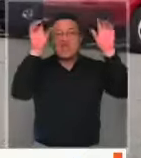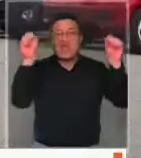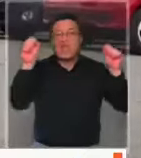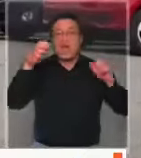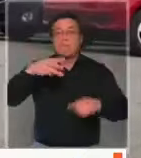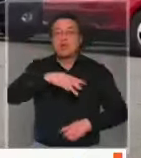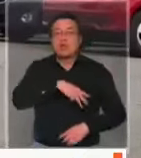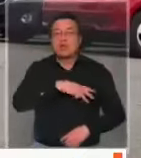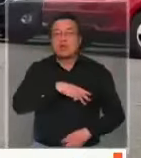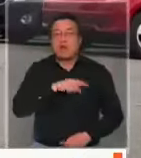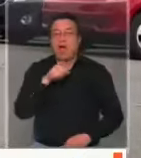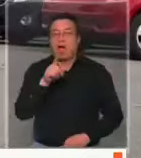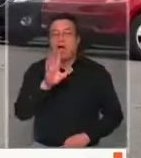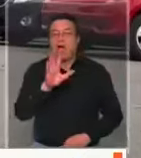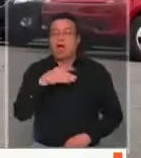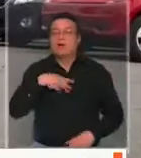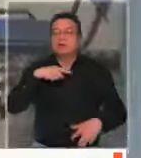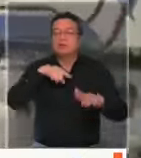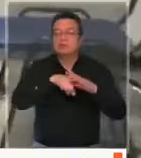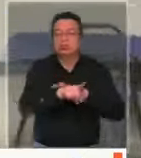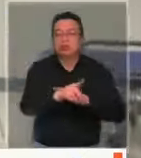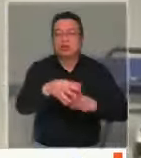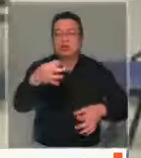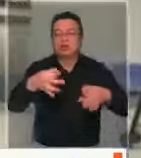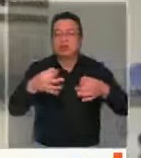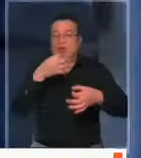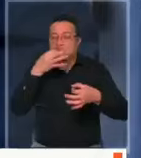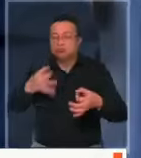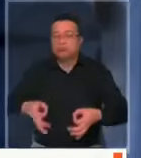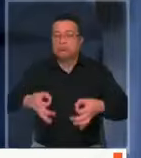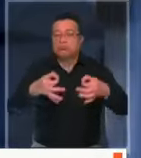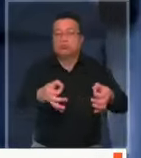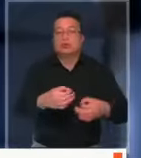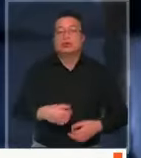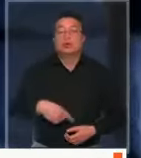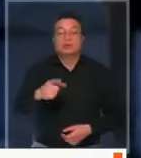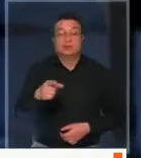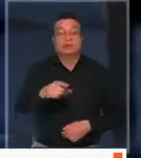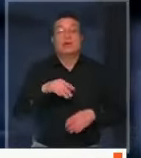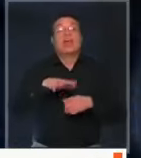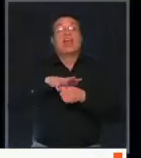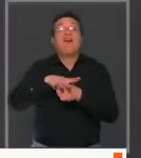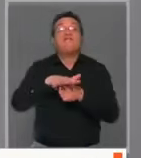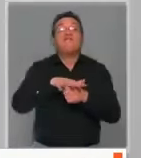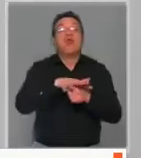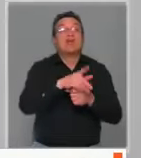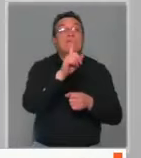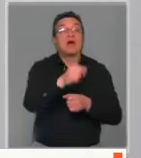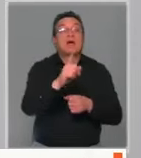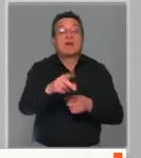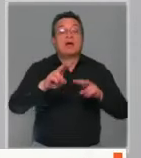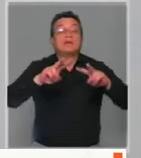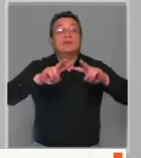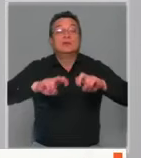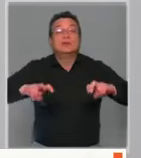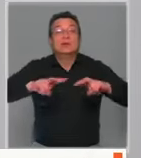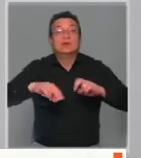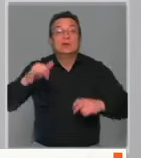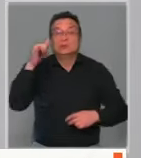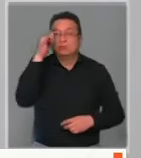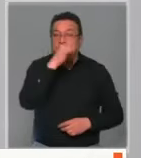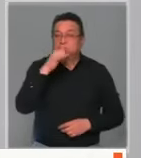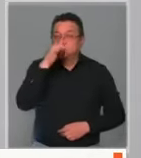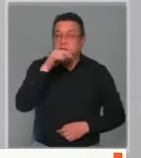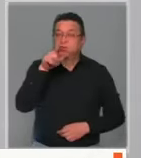que iniciará una investigación penal de oficio por el delito de tráfico de influencias, para indagar las presuntas